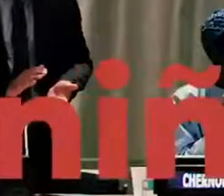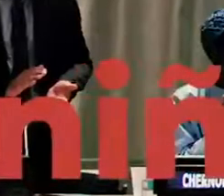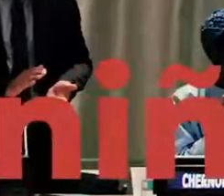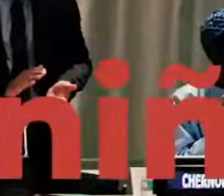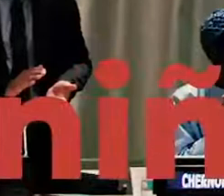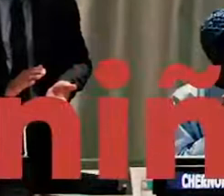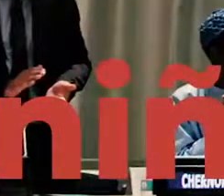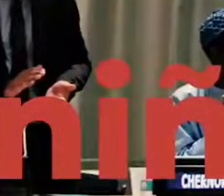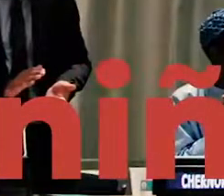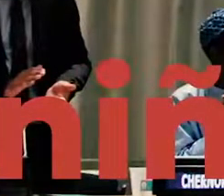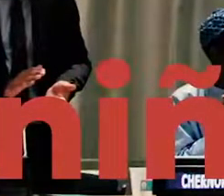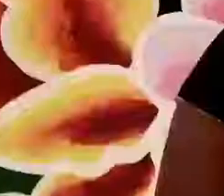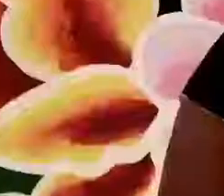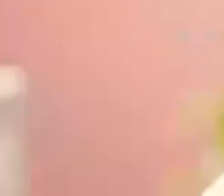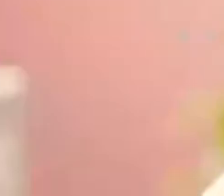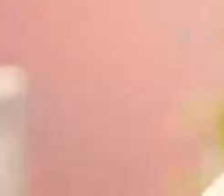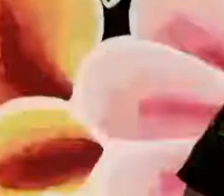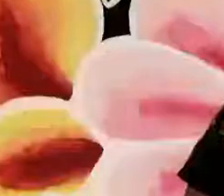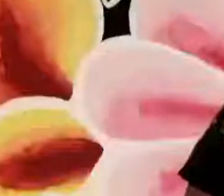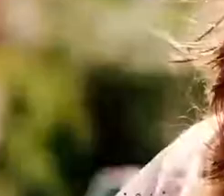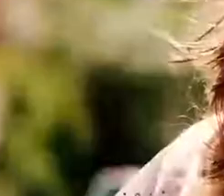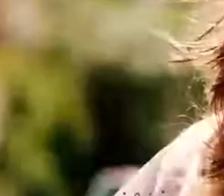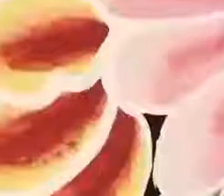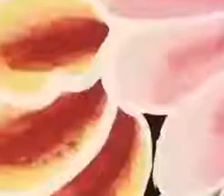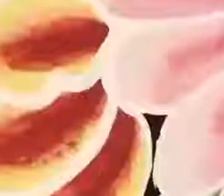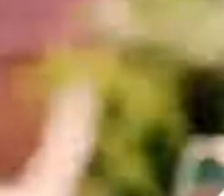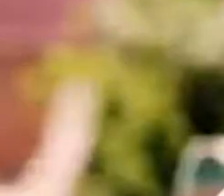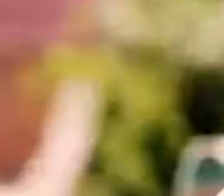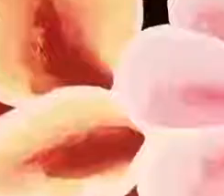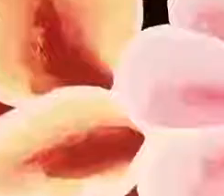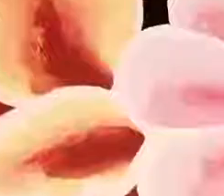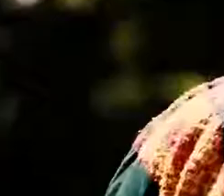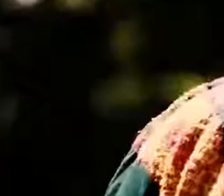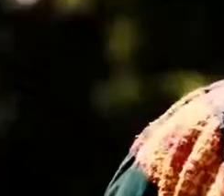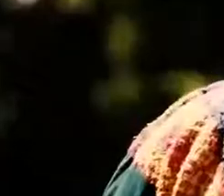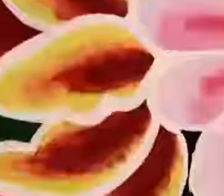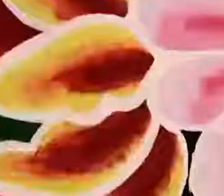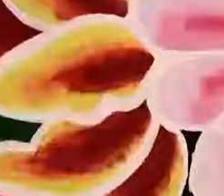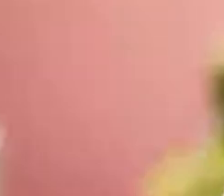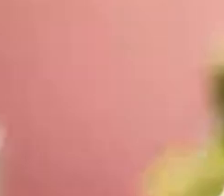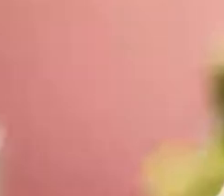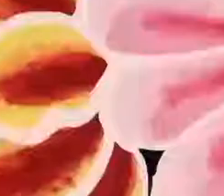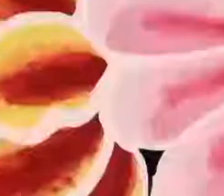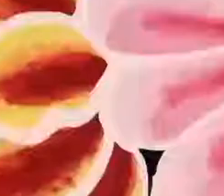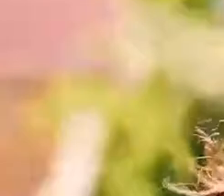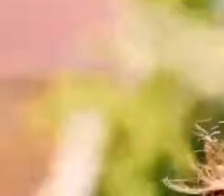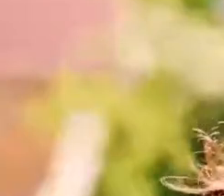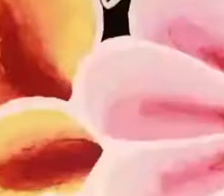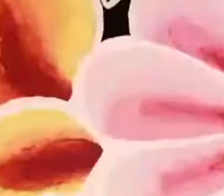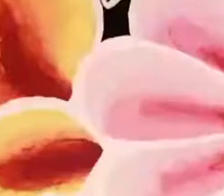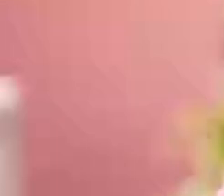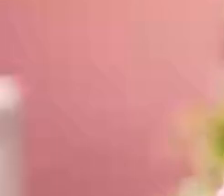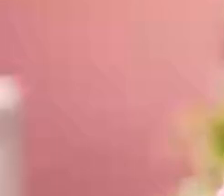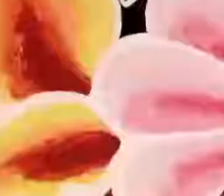humanos de niñas y mujeres de la misma forma que los de los hombres. ¿Qué es el poder? El poder